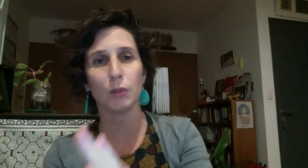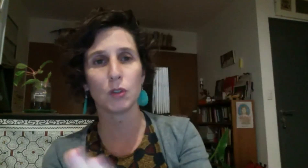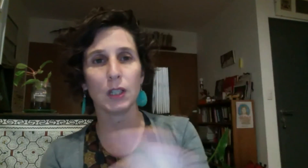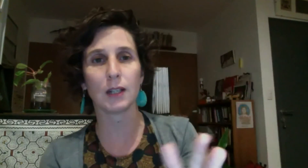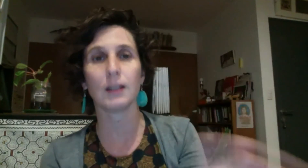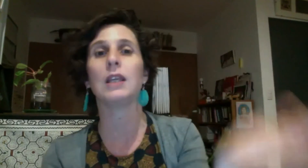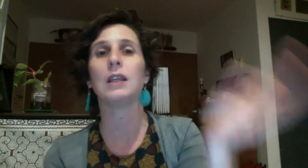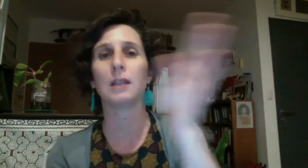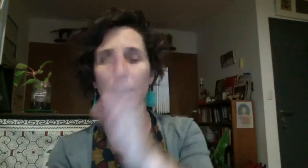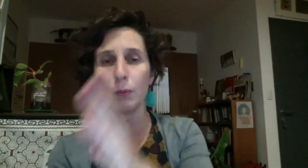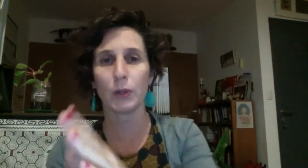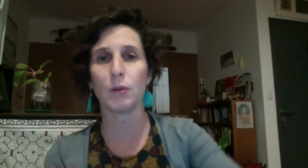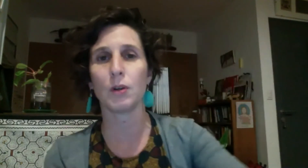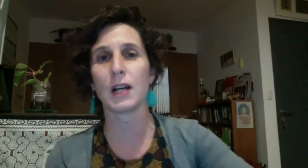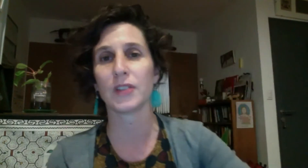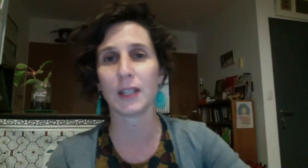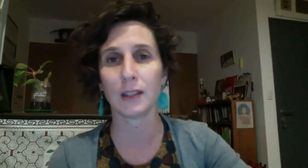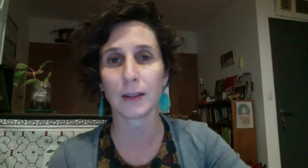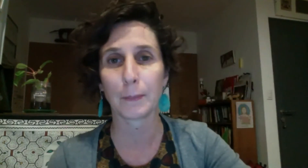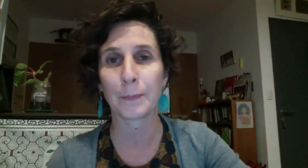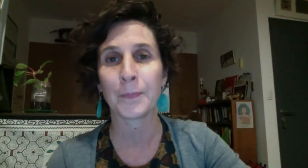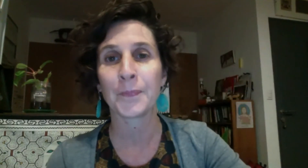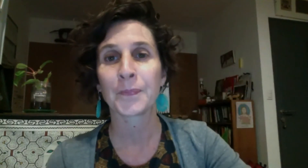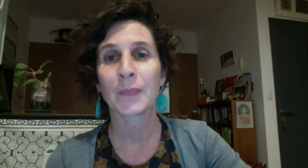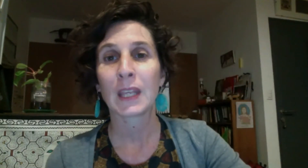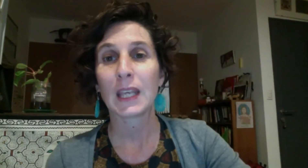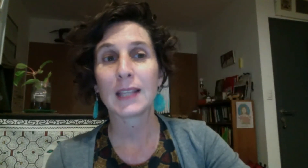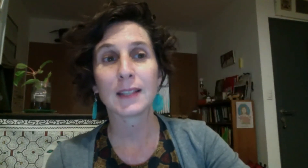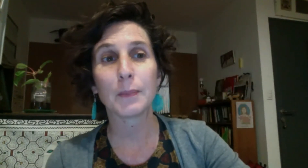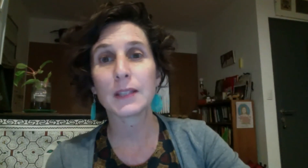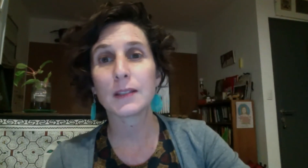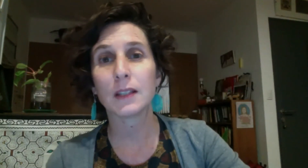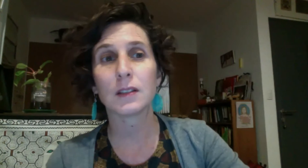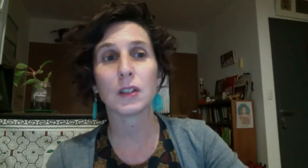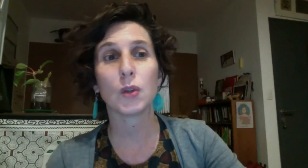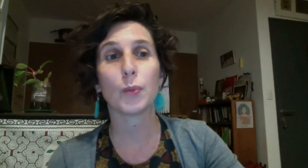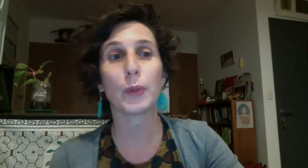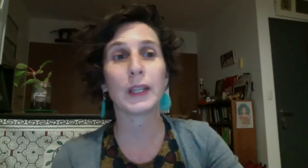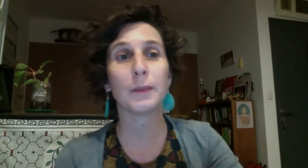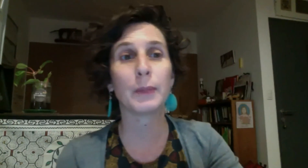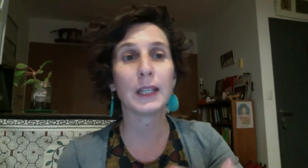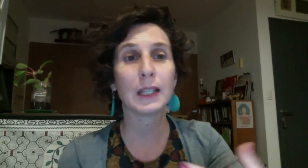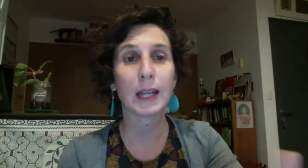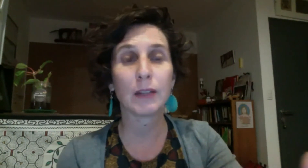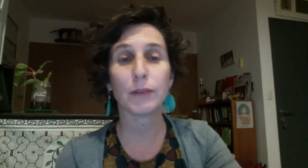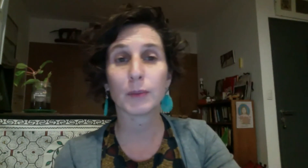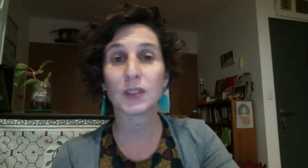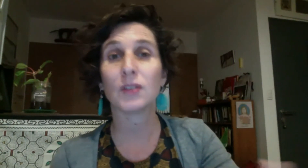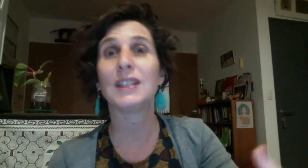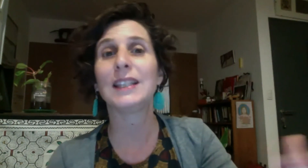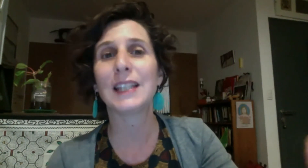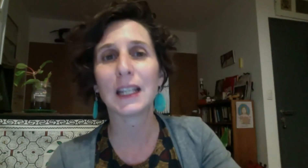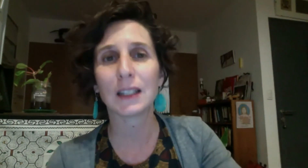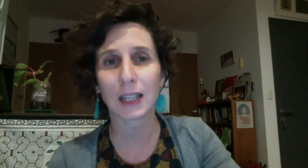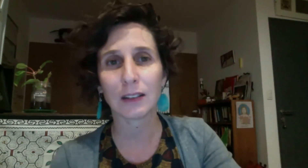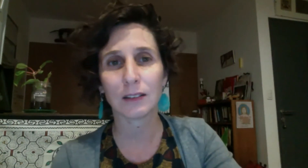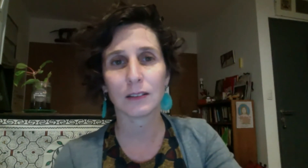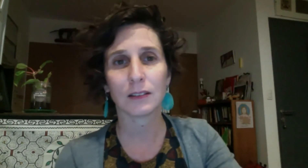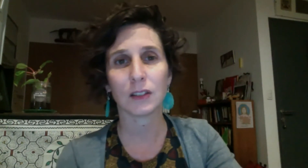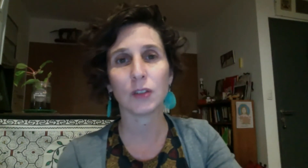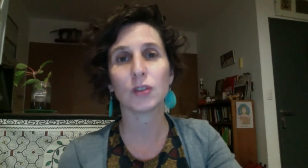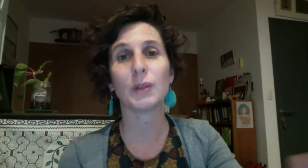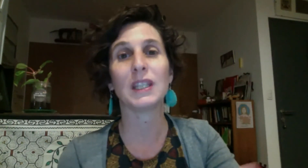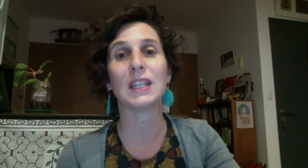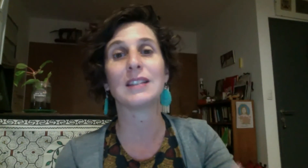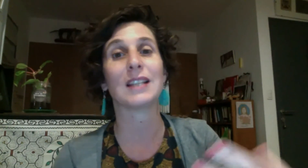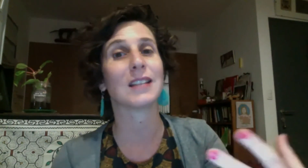y Mochica, y del pueblo Asháninka. Estas piezas nos pueden brindar información directa,